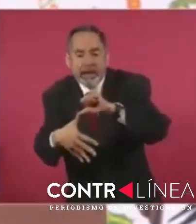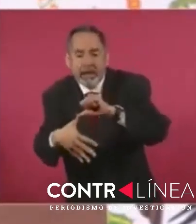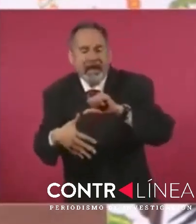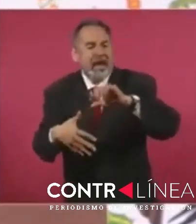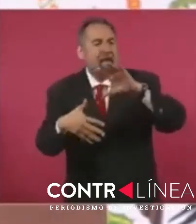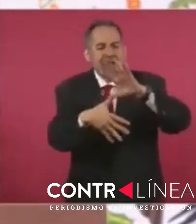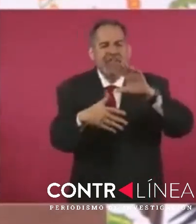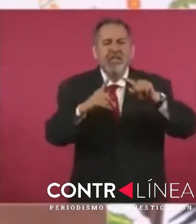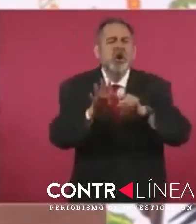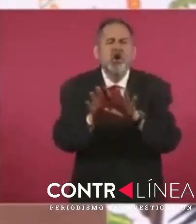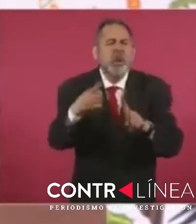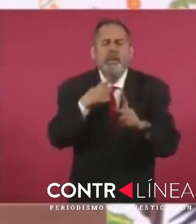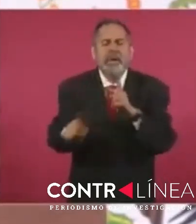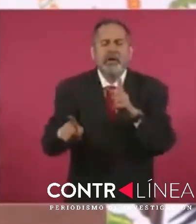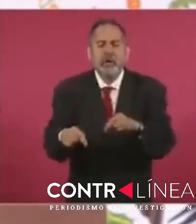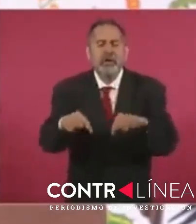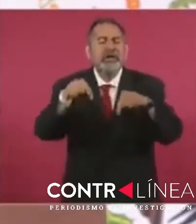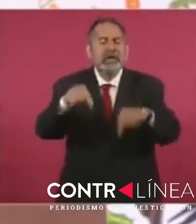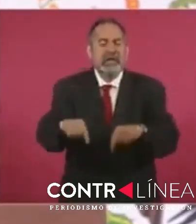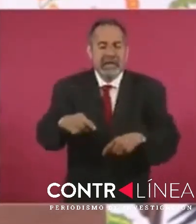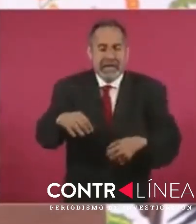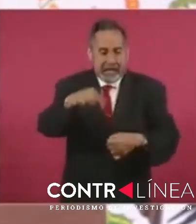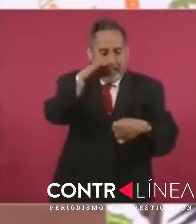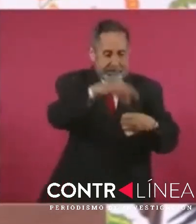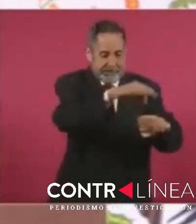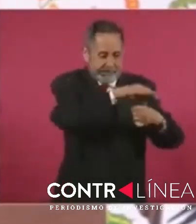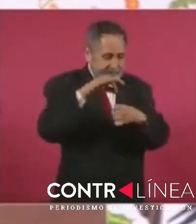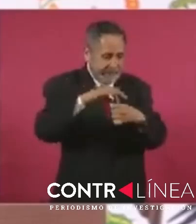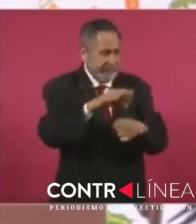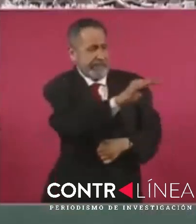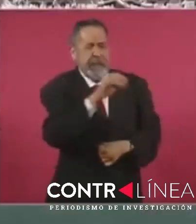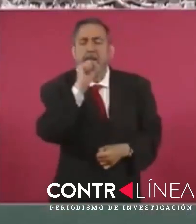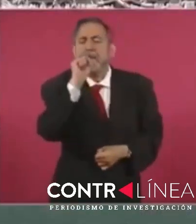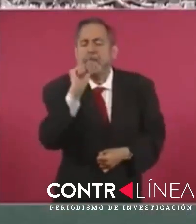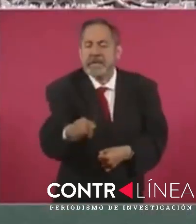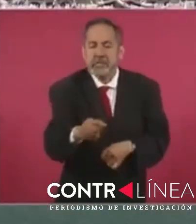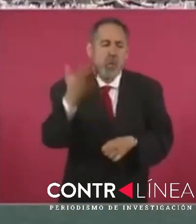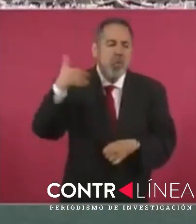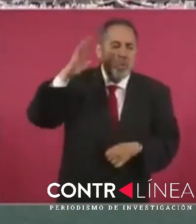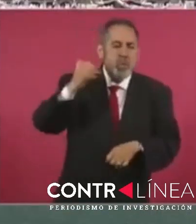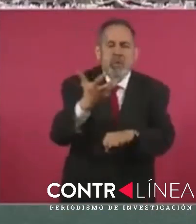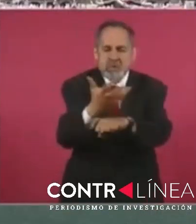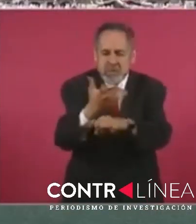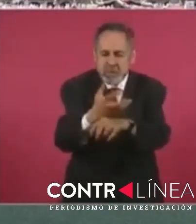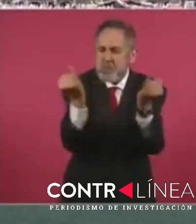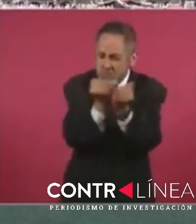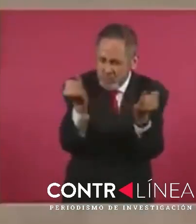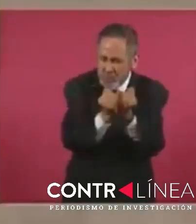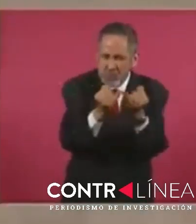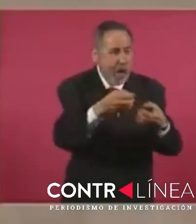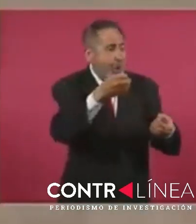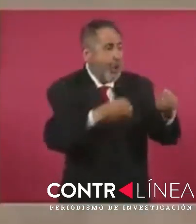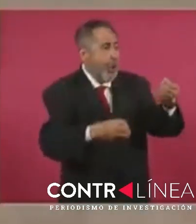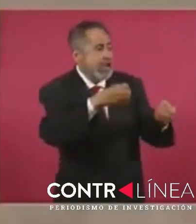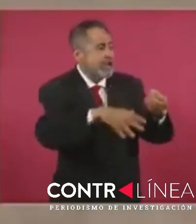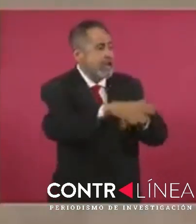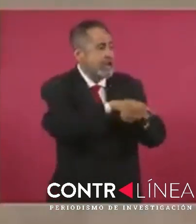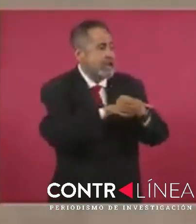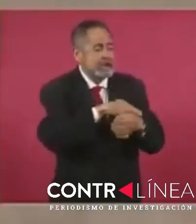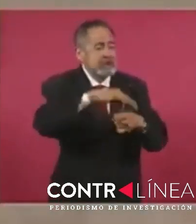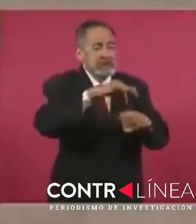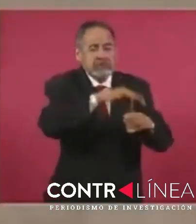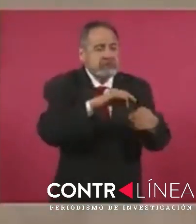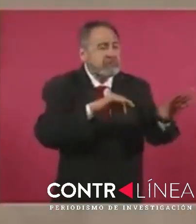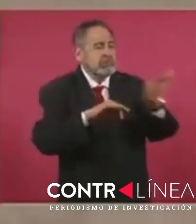Unidos, comenzó eligiendo a los jueces. Que no olviden eso, que en